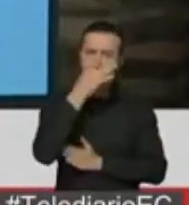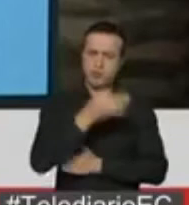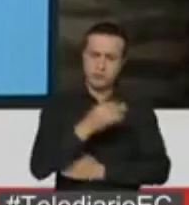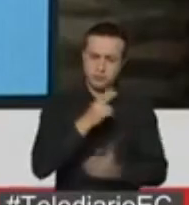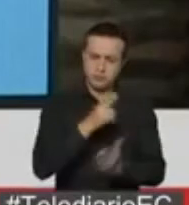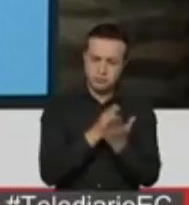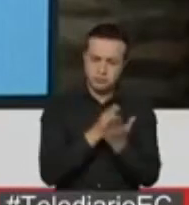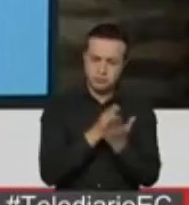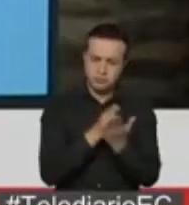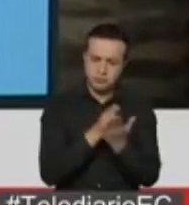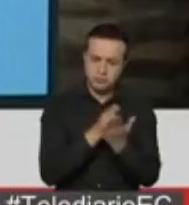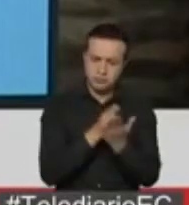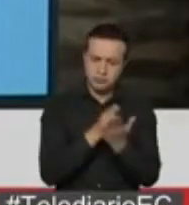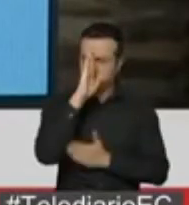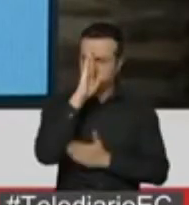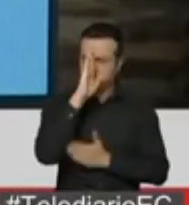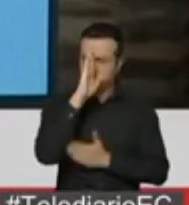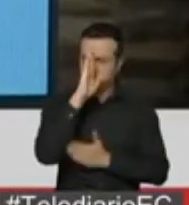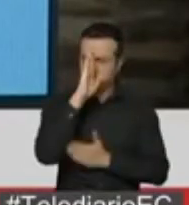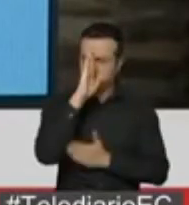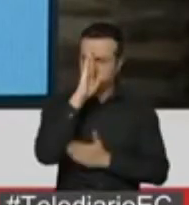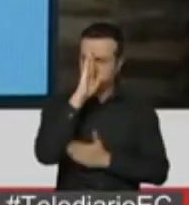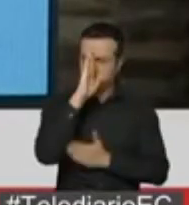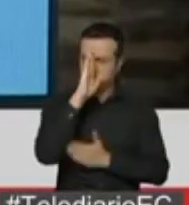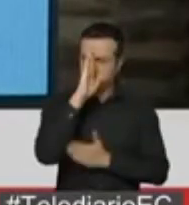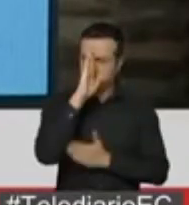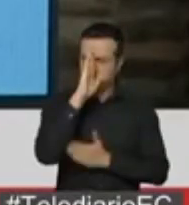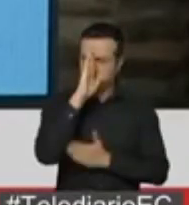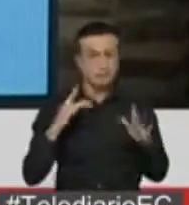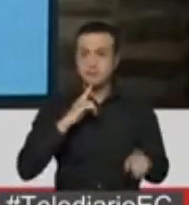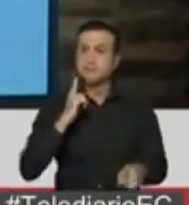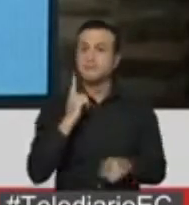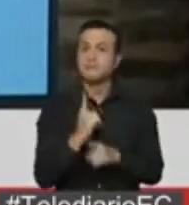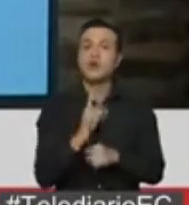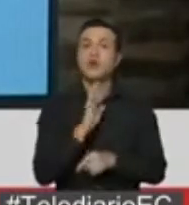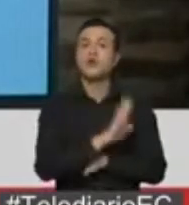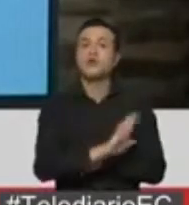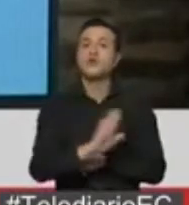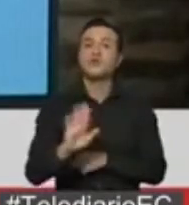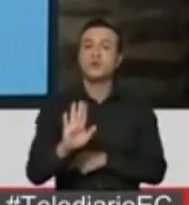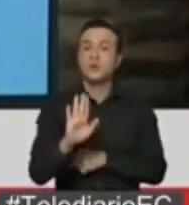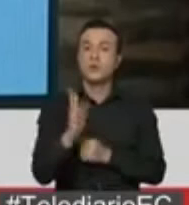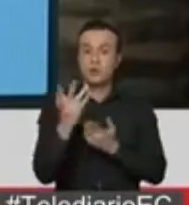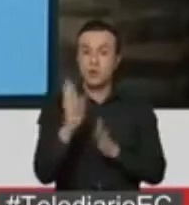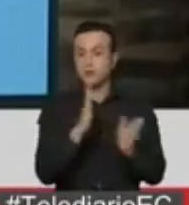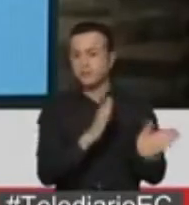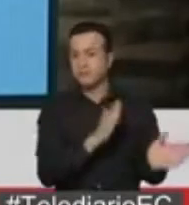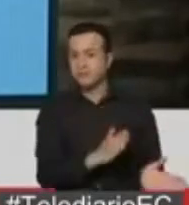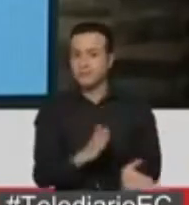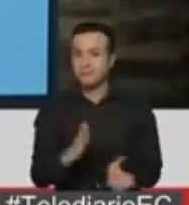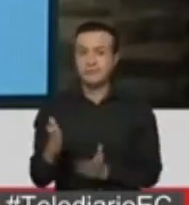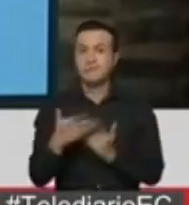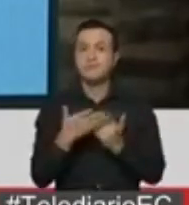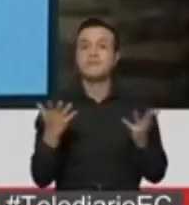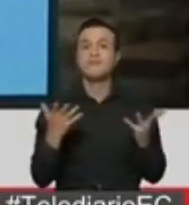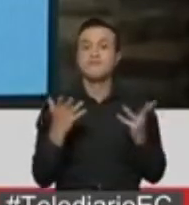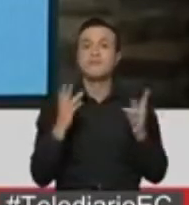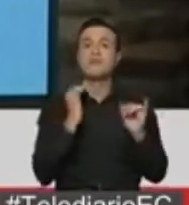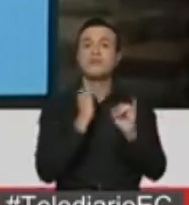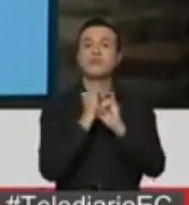a su transparencia y también, por supuesto, a su ejecutoriedad con respecto a la gestión